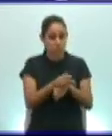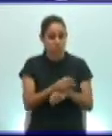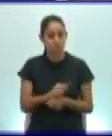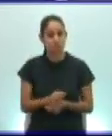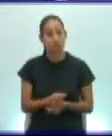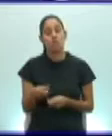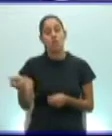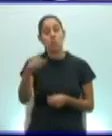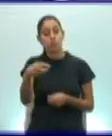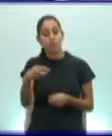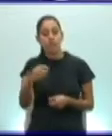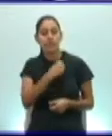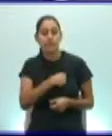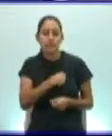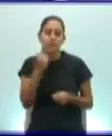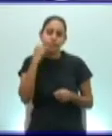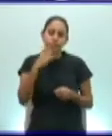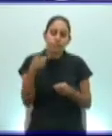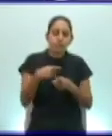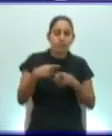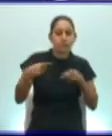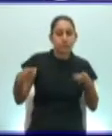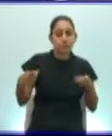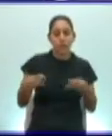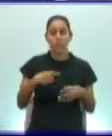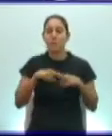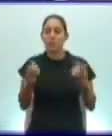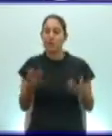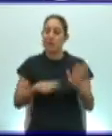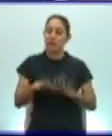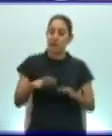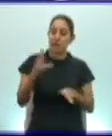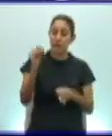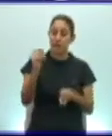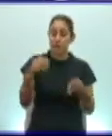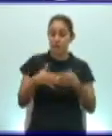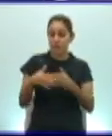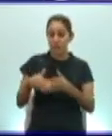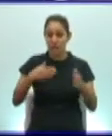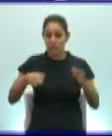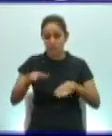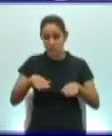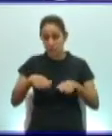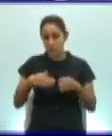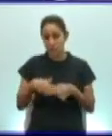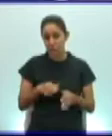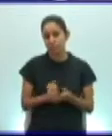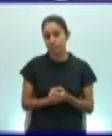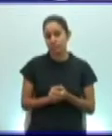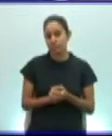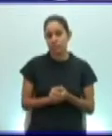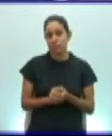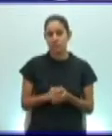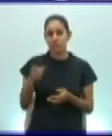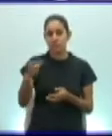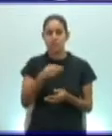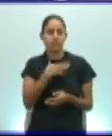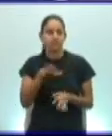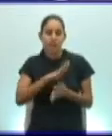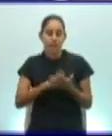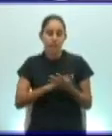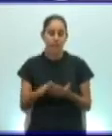lo sintetizaran, porque a veces hablamos de Playa Girón y nada más mencionamos los días del 17 al 19, que es cuando se produce la invasión